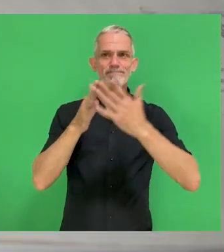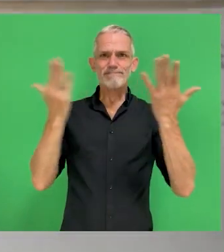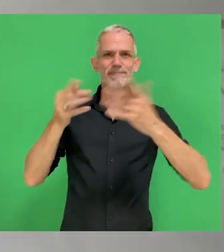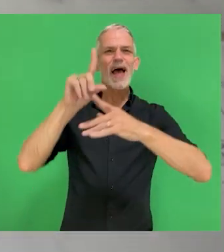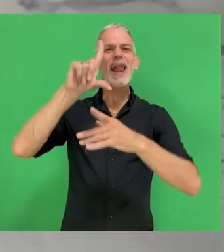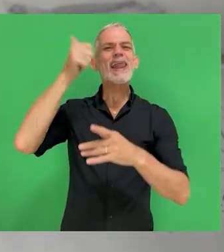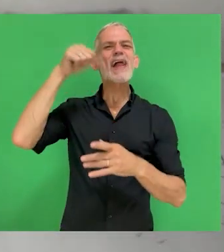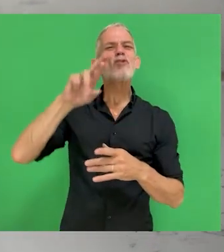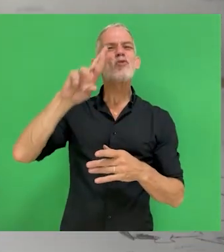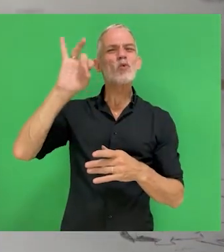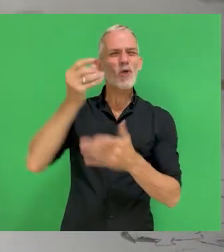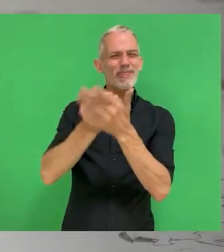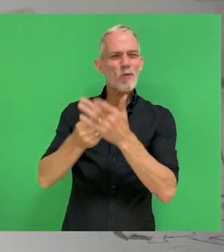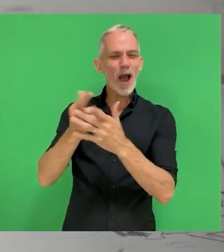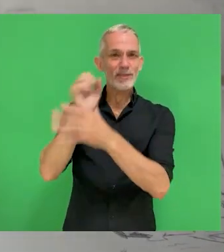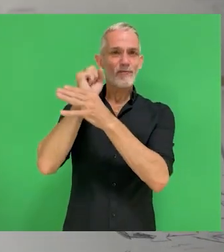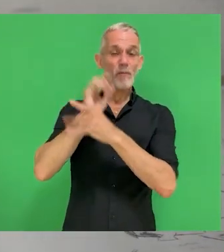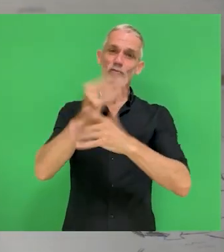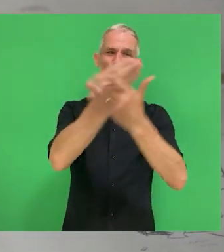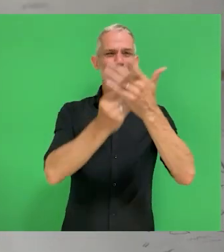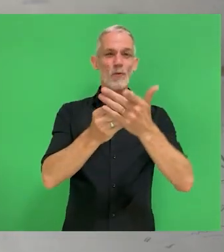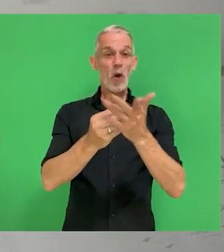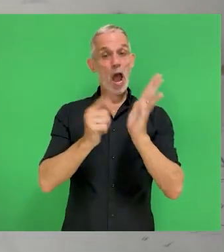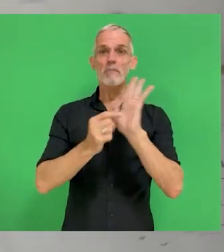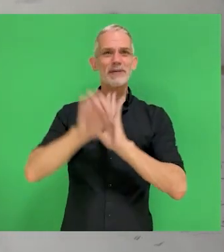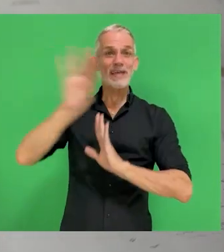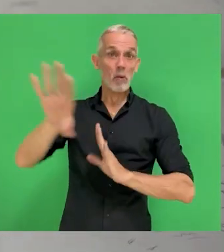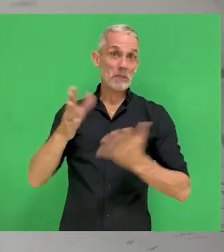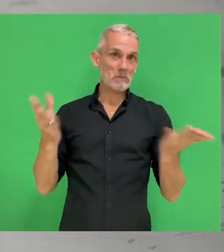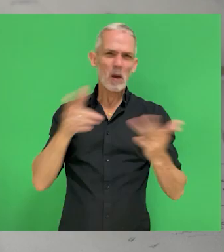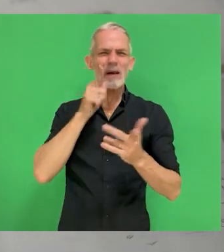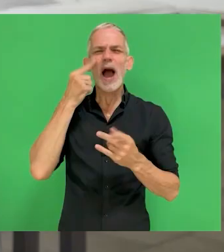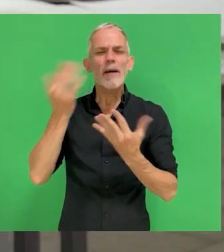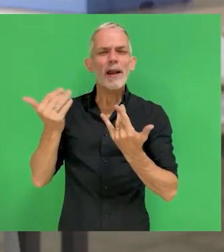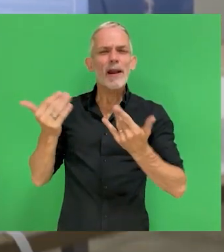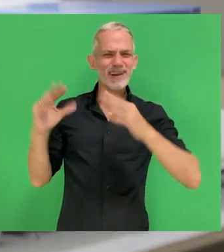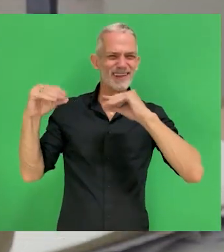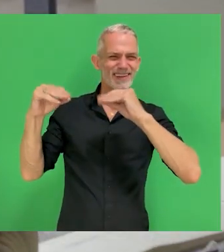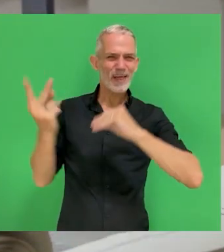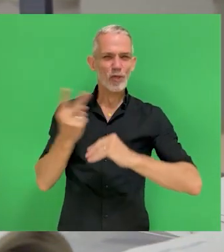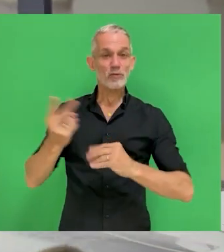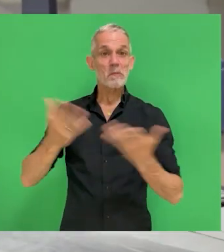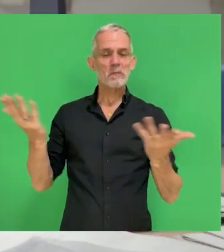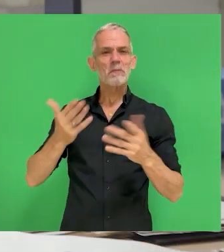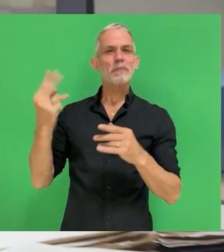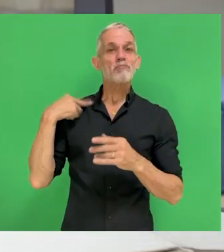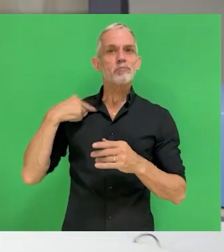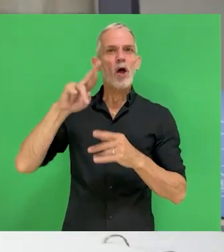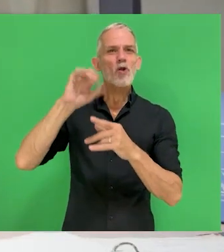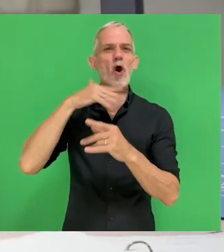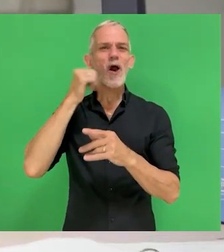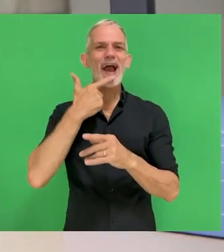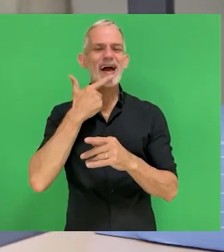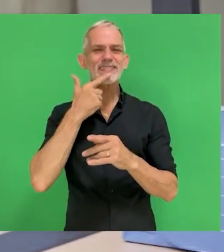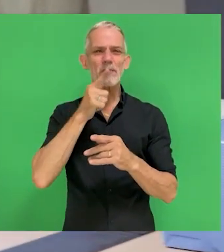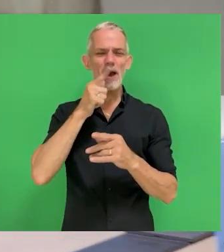hacía las caricaturas y se las mandaba. No sé. Mira. A ver. Para el almirante Rojas con admiración y afecto de